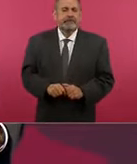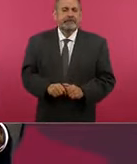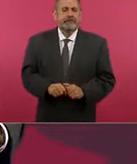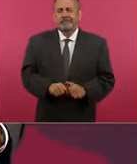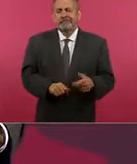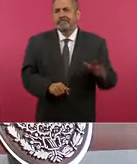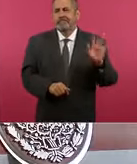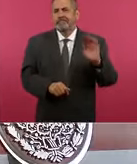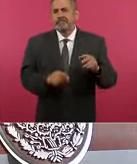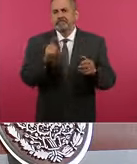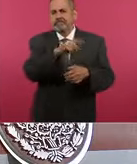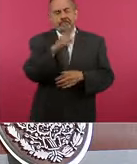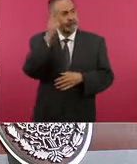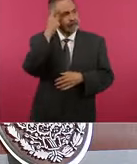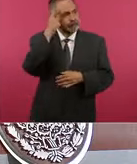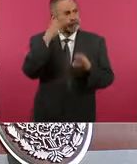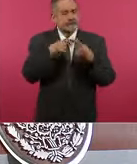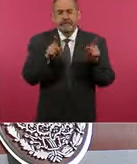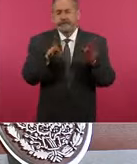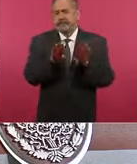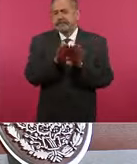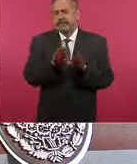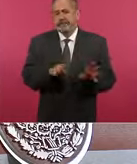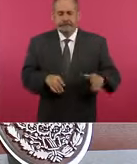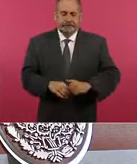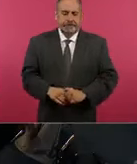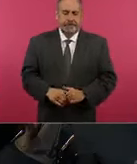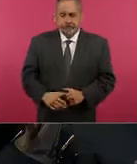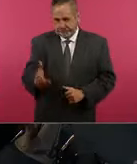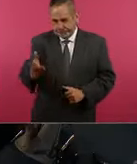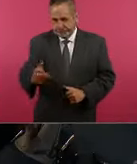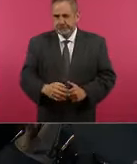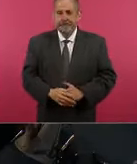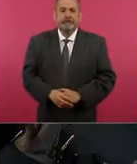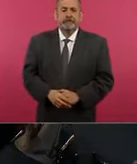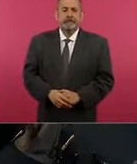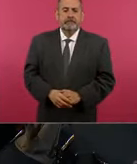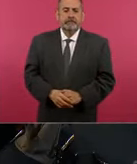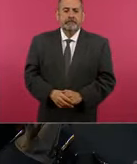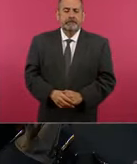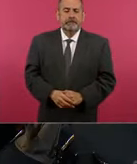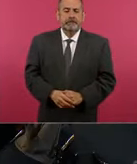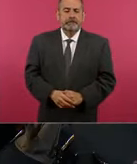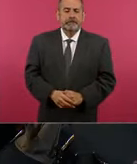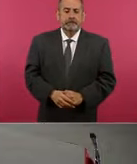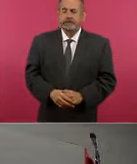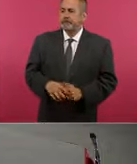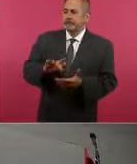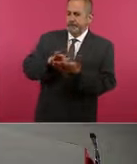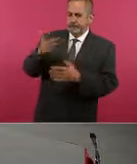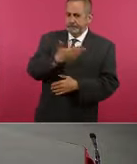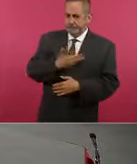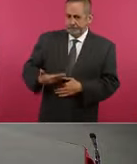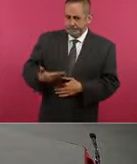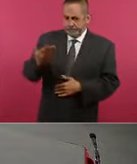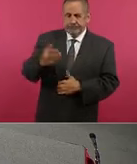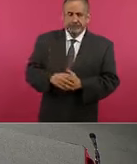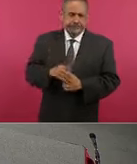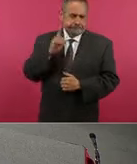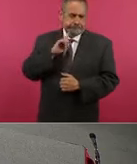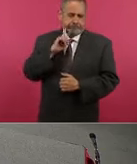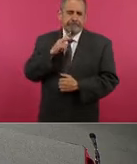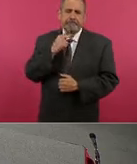otro su propósito. Sí, gracias, señor presidente. En base a lo que usted está